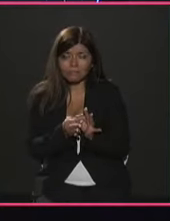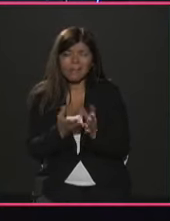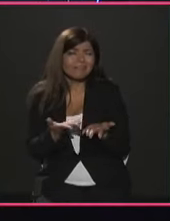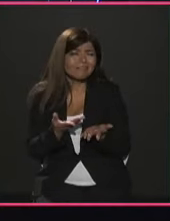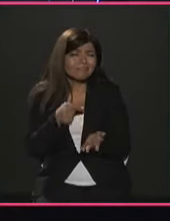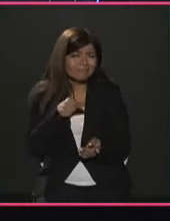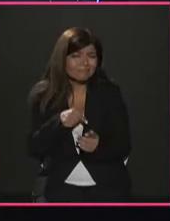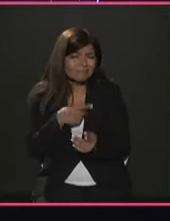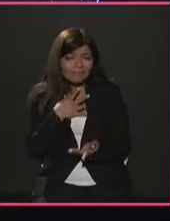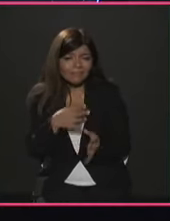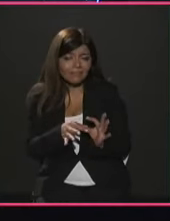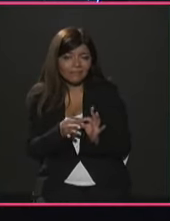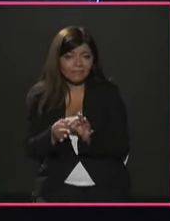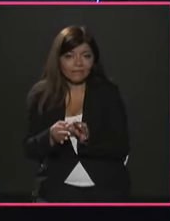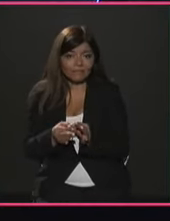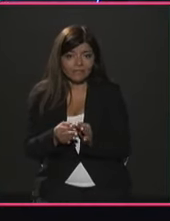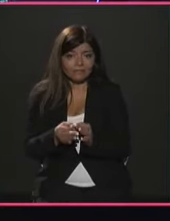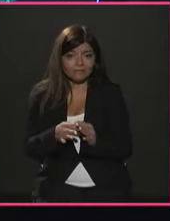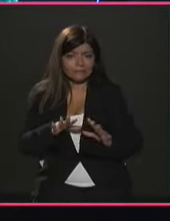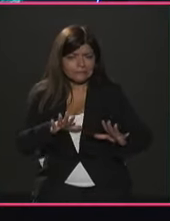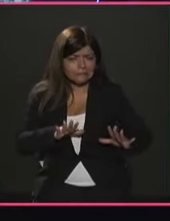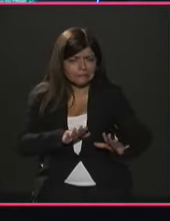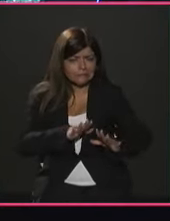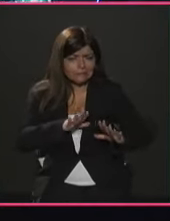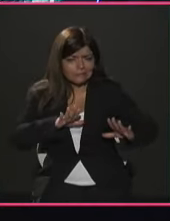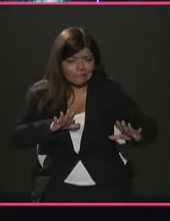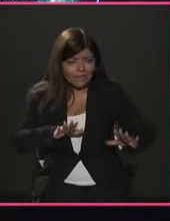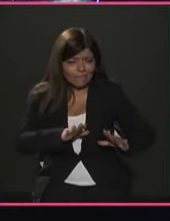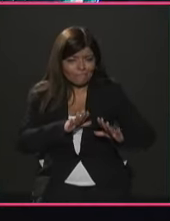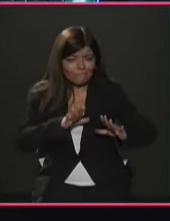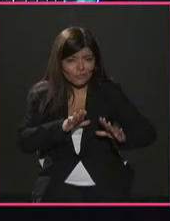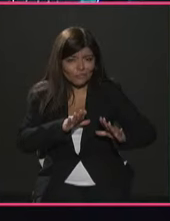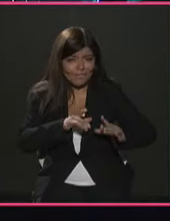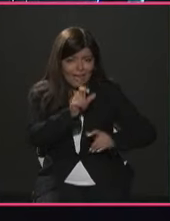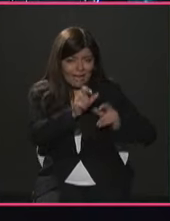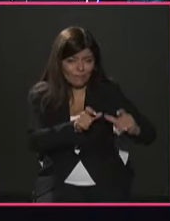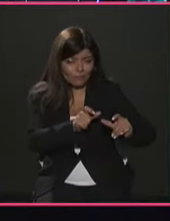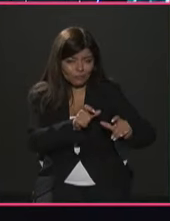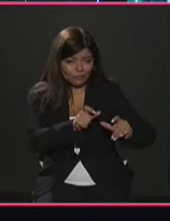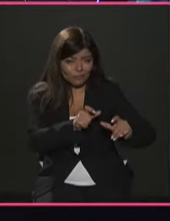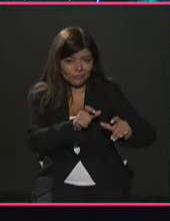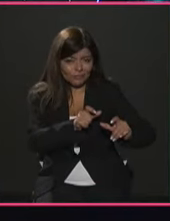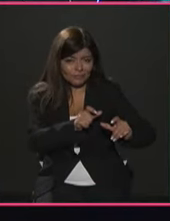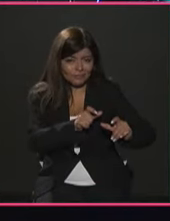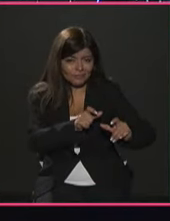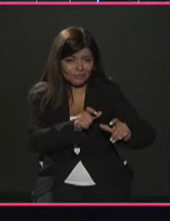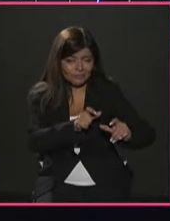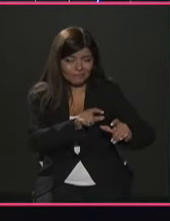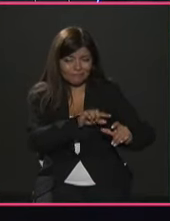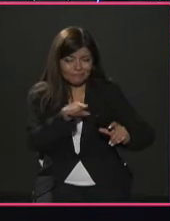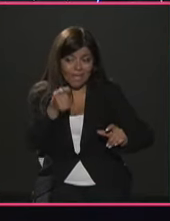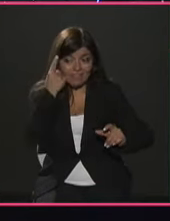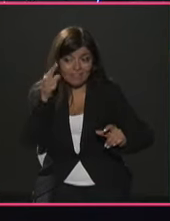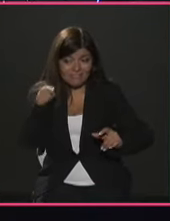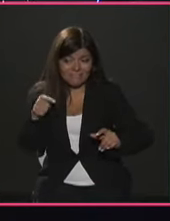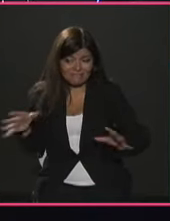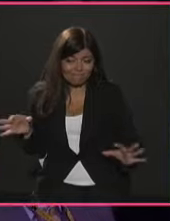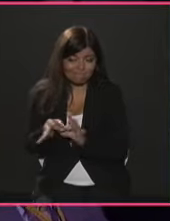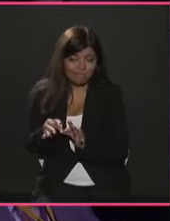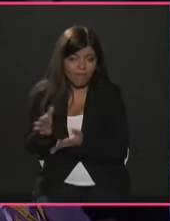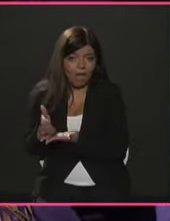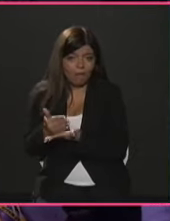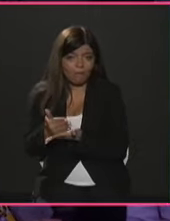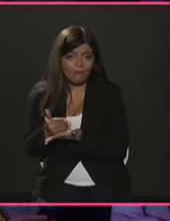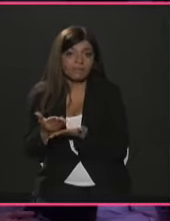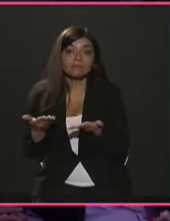eso o sea forzar eh a la ciudadanía a someterse a un plan ya